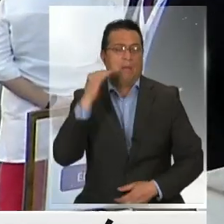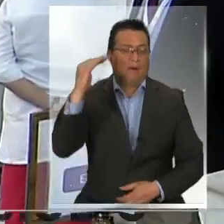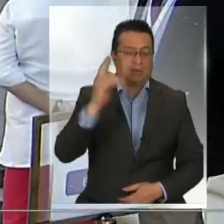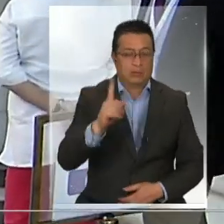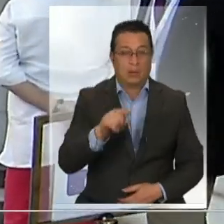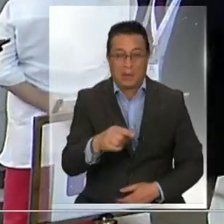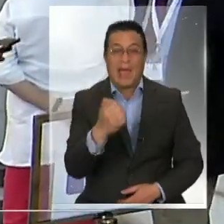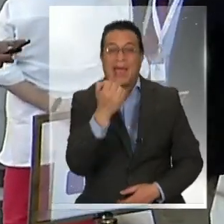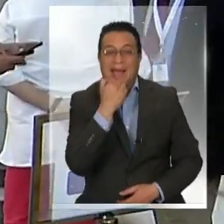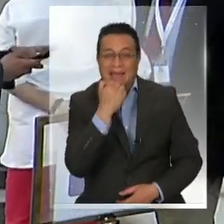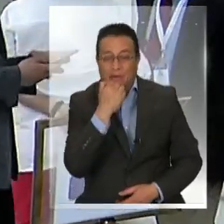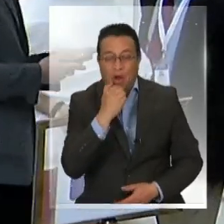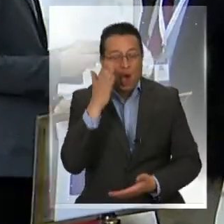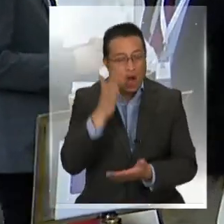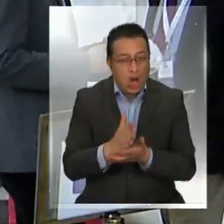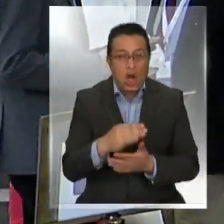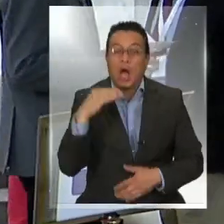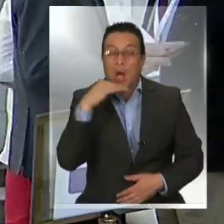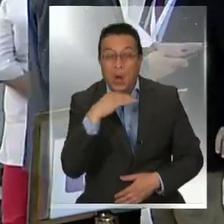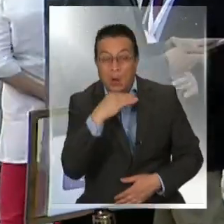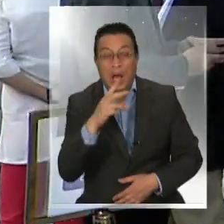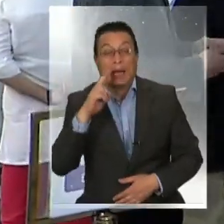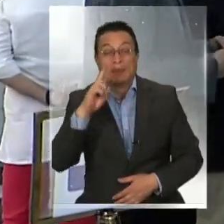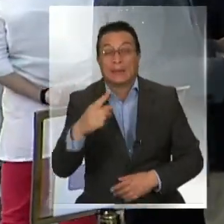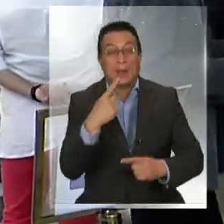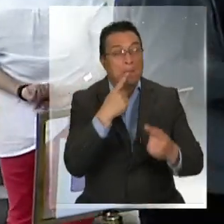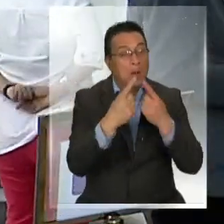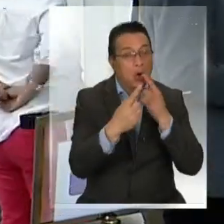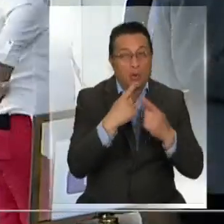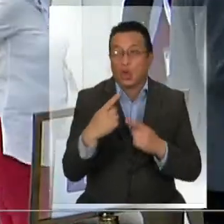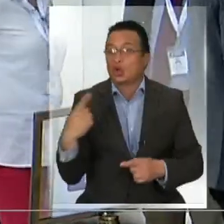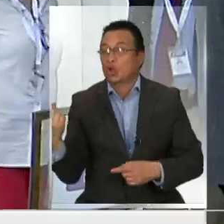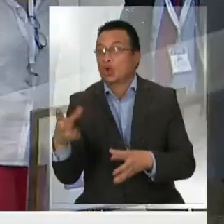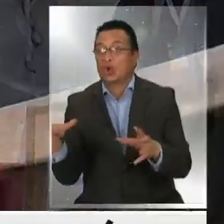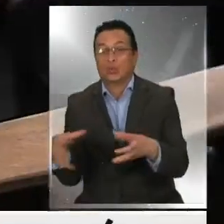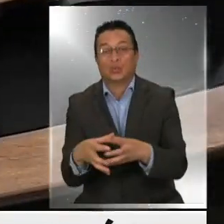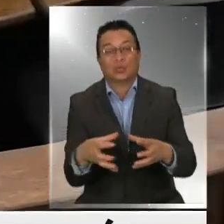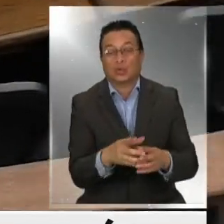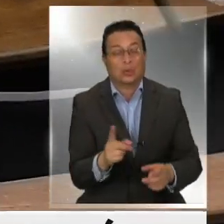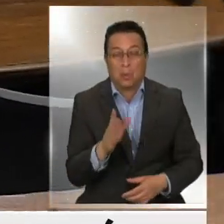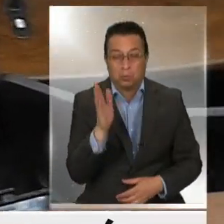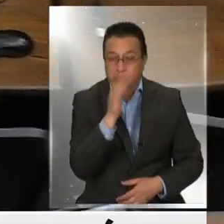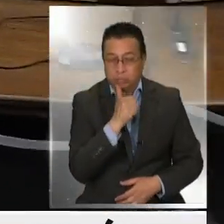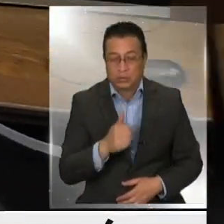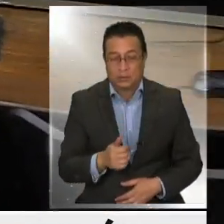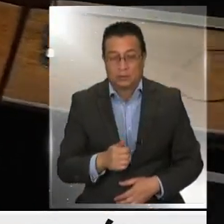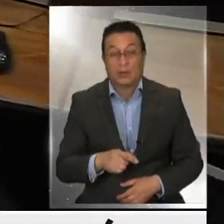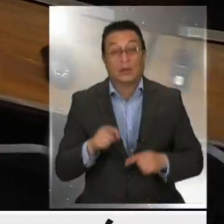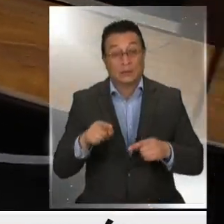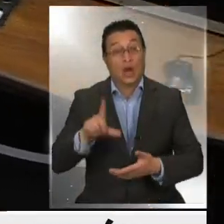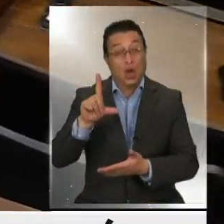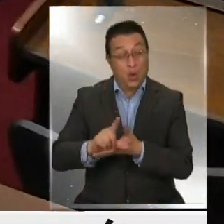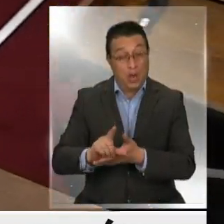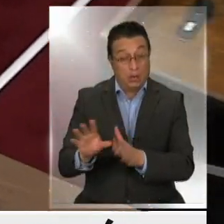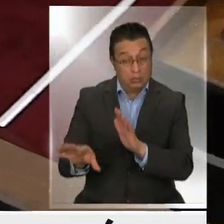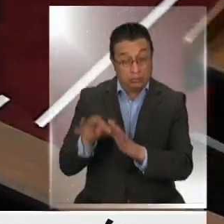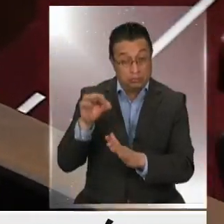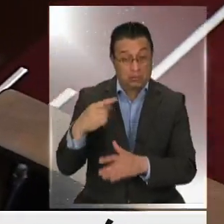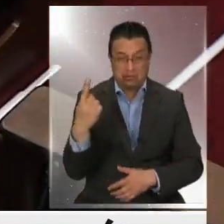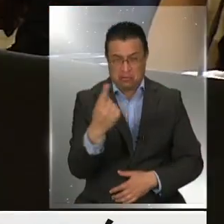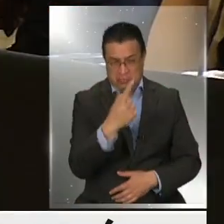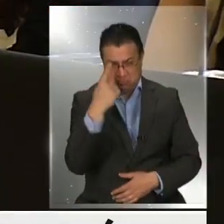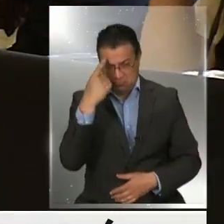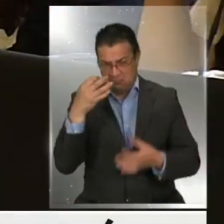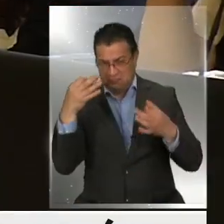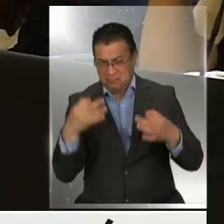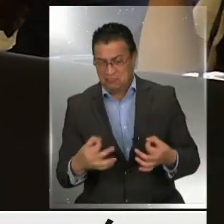en tomar una decisión apresurada y sin consultarle al resto de los colectivos y al pleno. Si bien el lugar escogido no convence a todos,